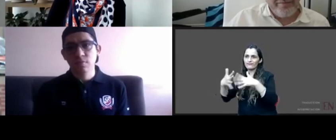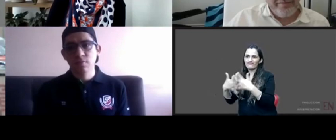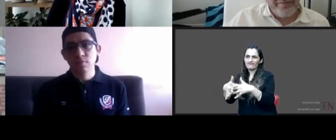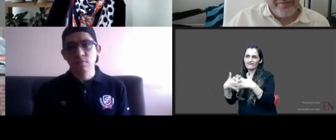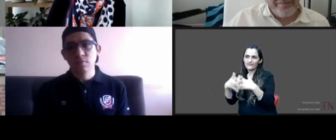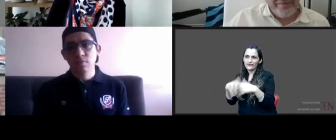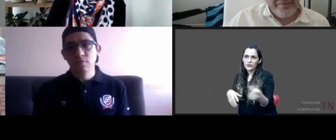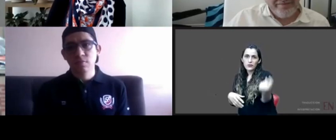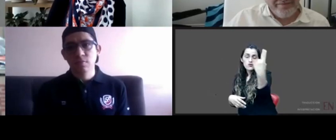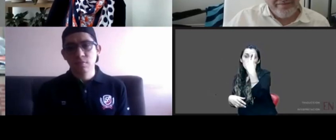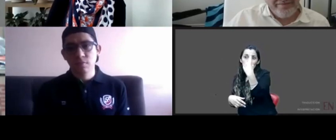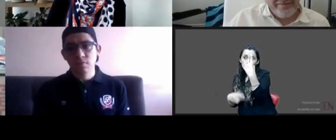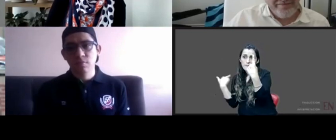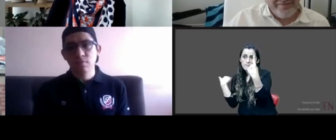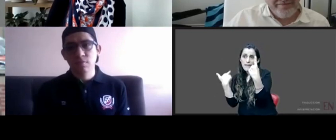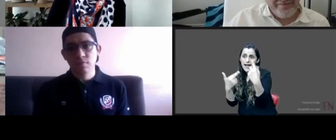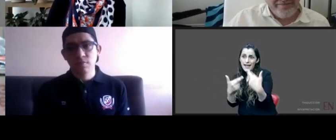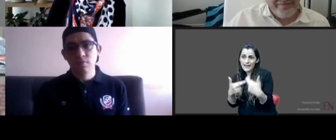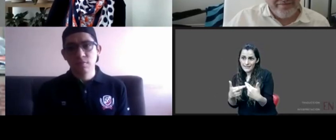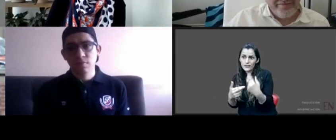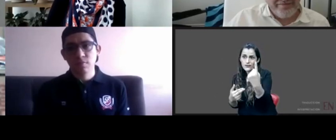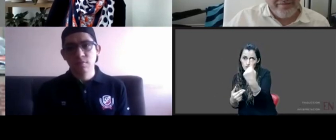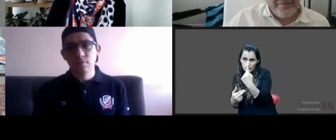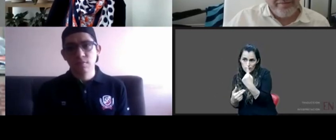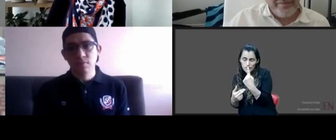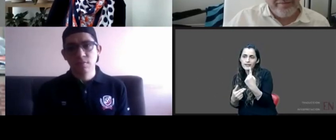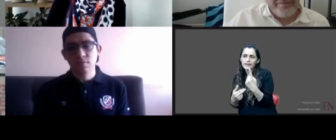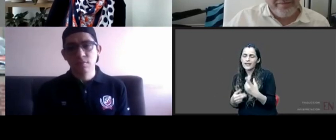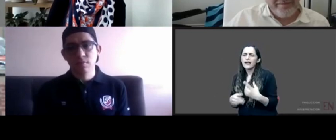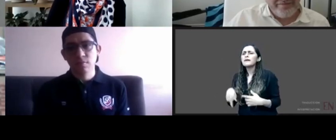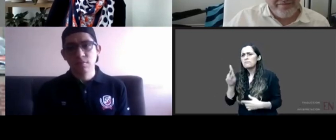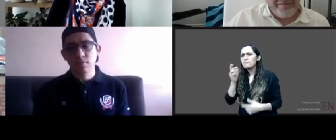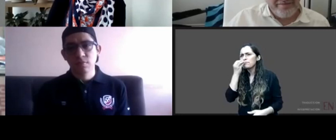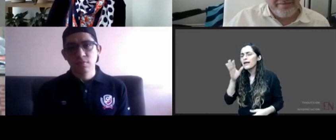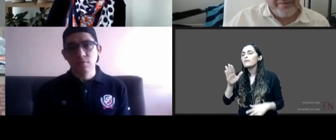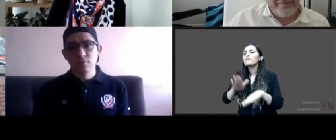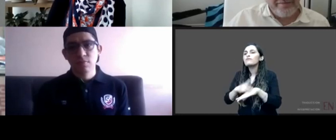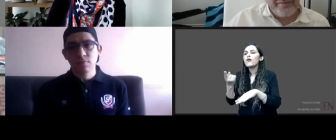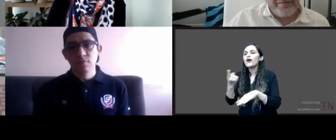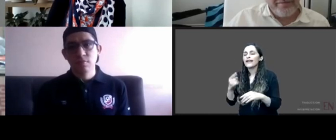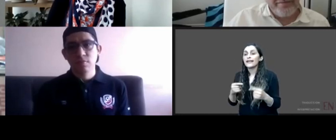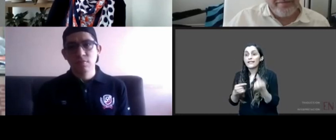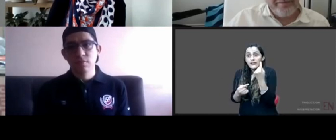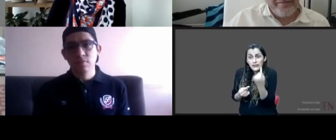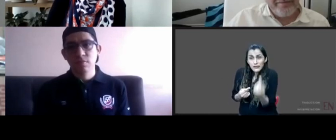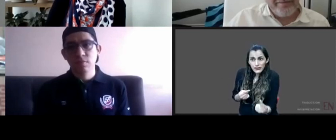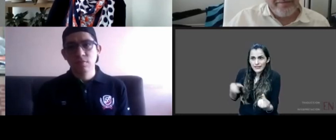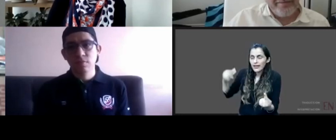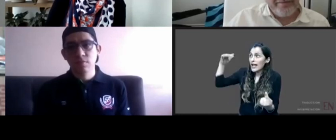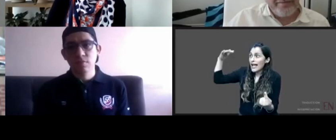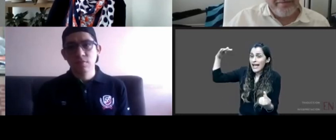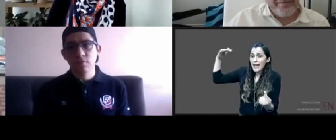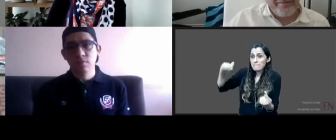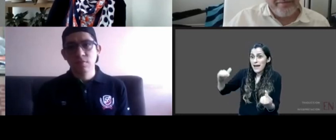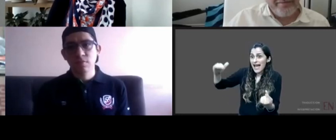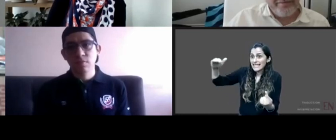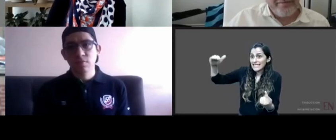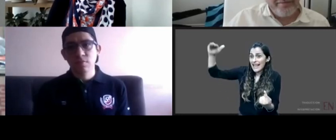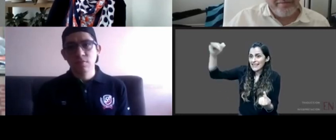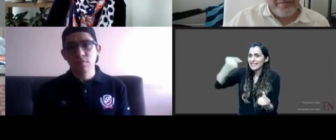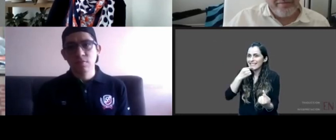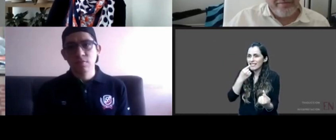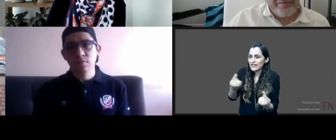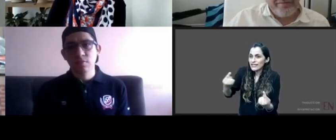profesor, aunque también es bonito porque pues los más grandes nos apoyaban a los más chicos, o sea, a entender, porque